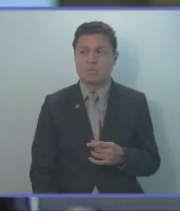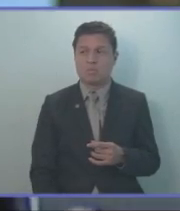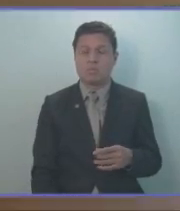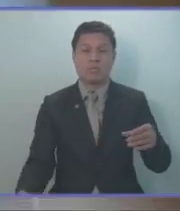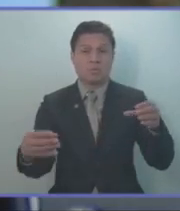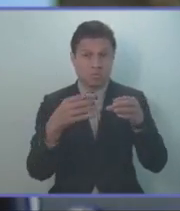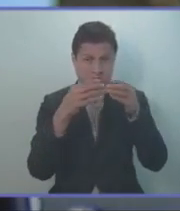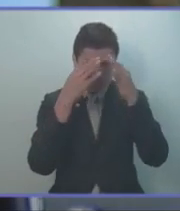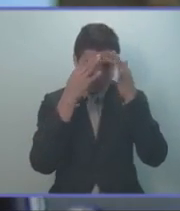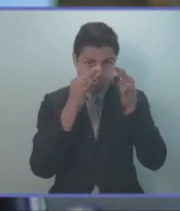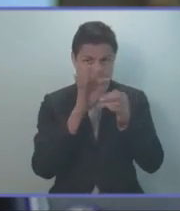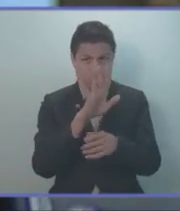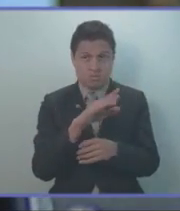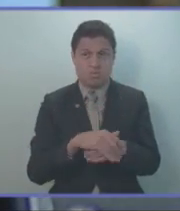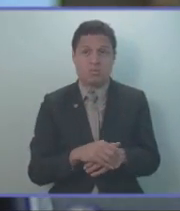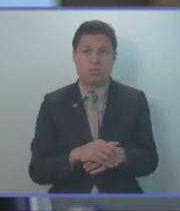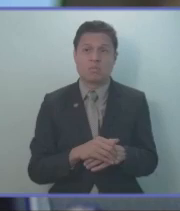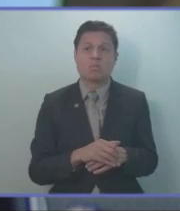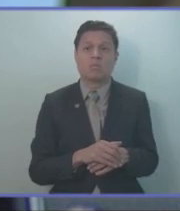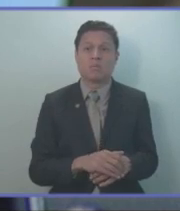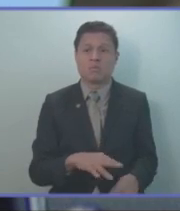Dictamen número 5, número